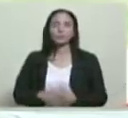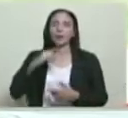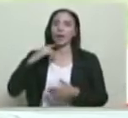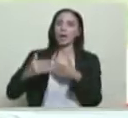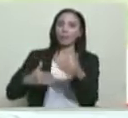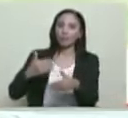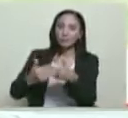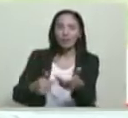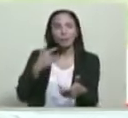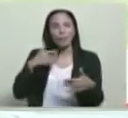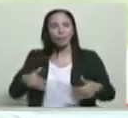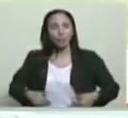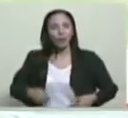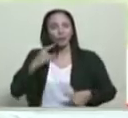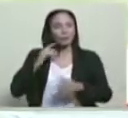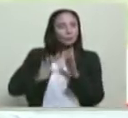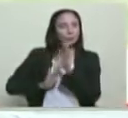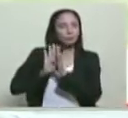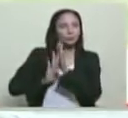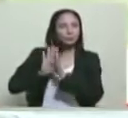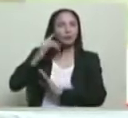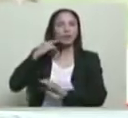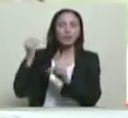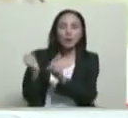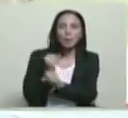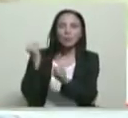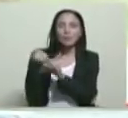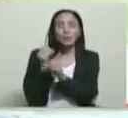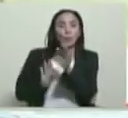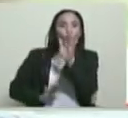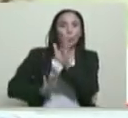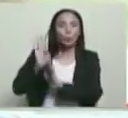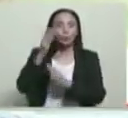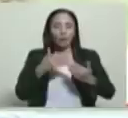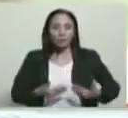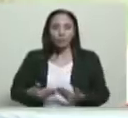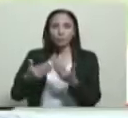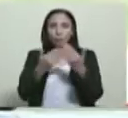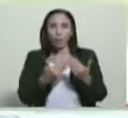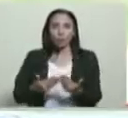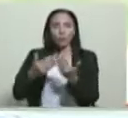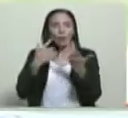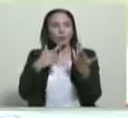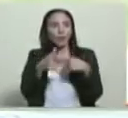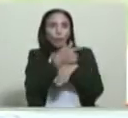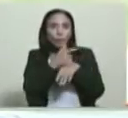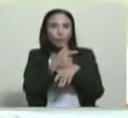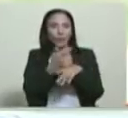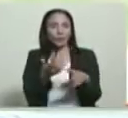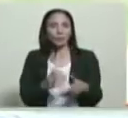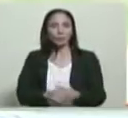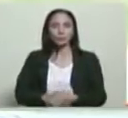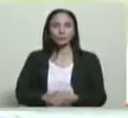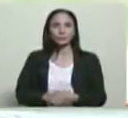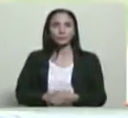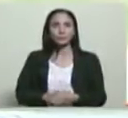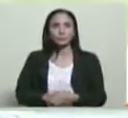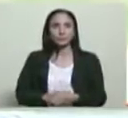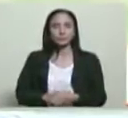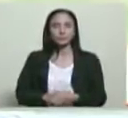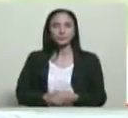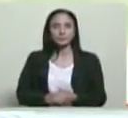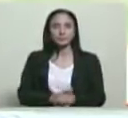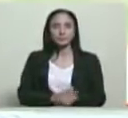avanzamos, sembramos, trabajamos, estudiamos, hacemos lo positivo, gobernamos el país. Buen